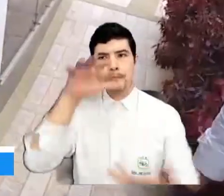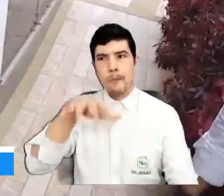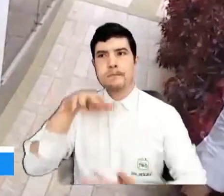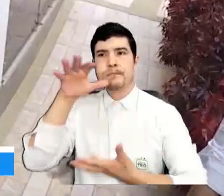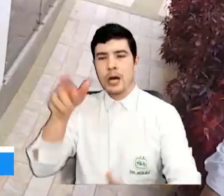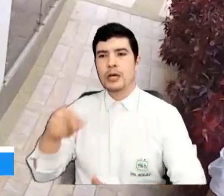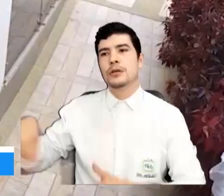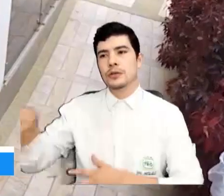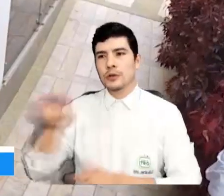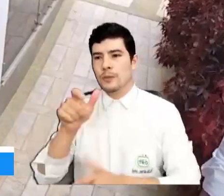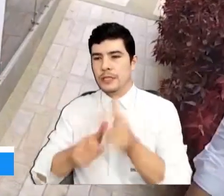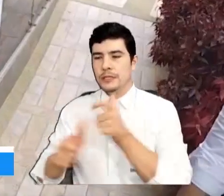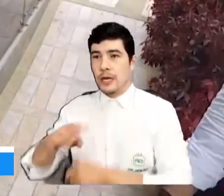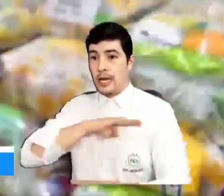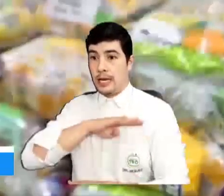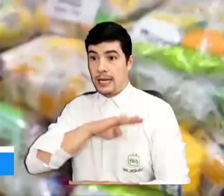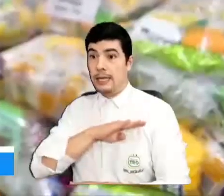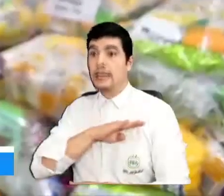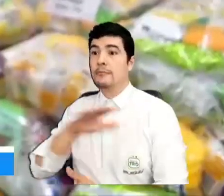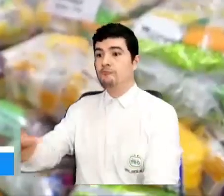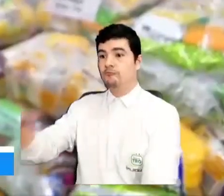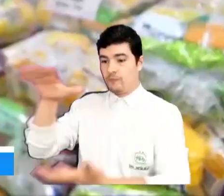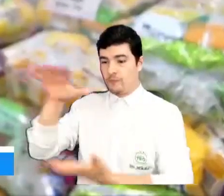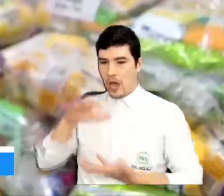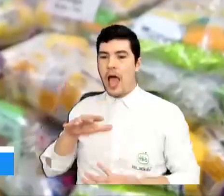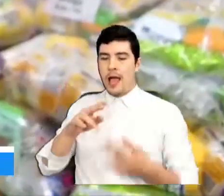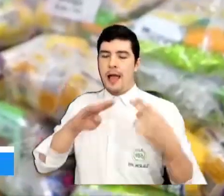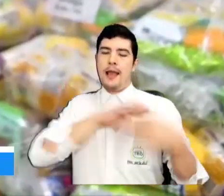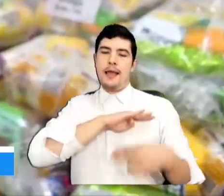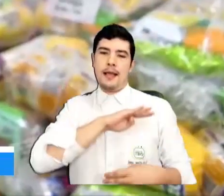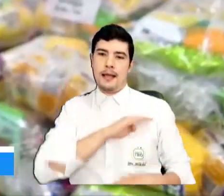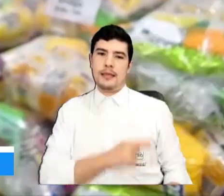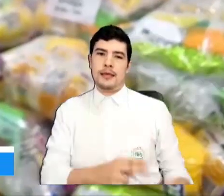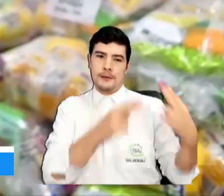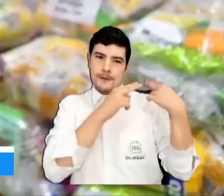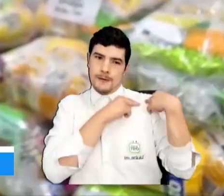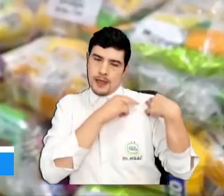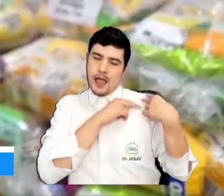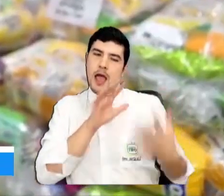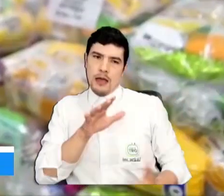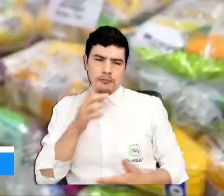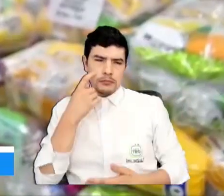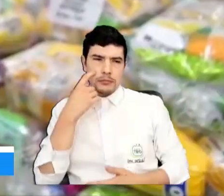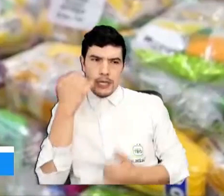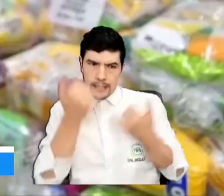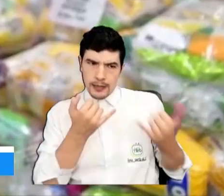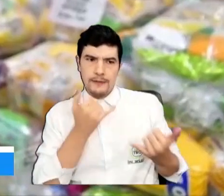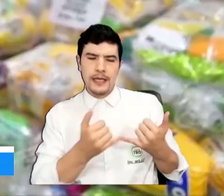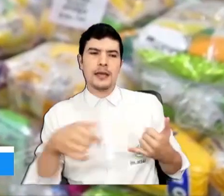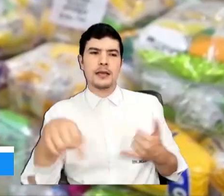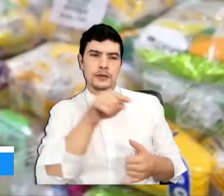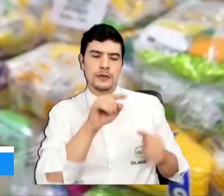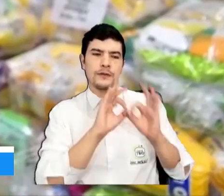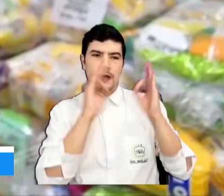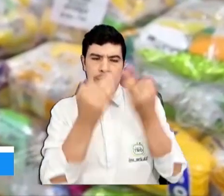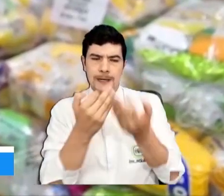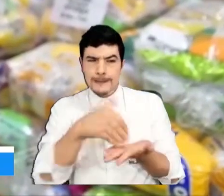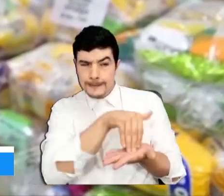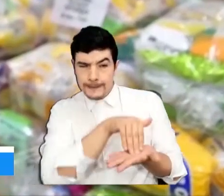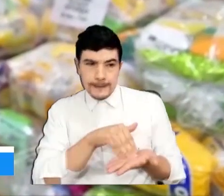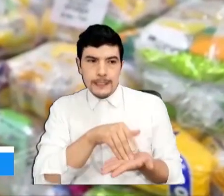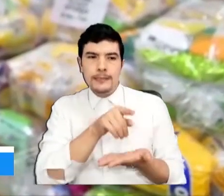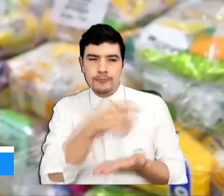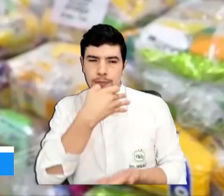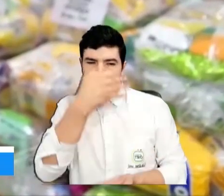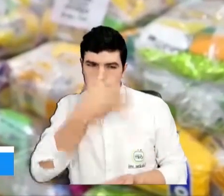cuarentena. No, una maravilla, eso es una gran ayuda hacia nuestro municipio. La parte campesina, la parte urbana de nuestro municipio